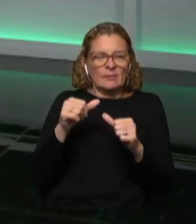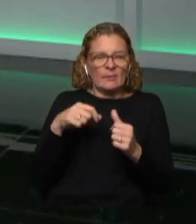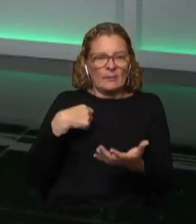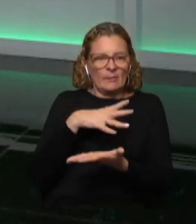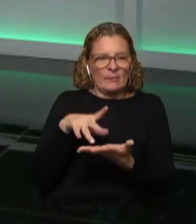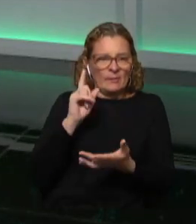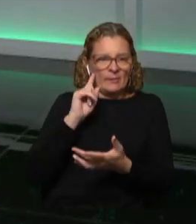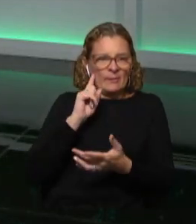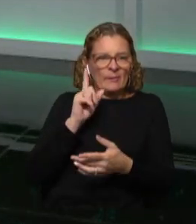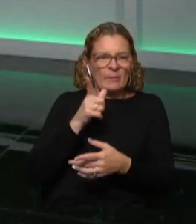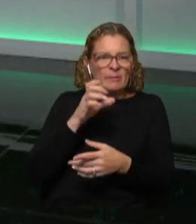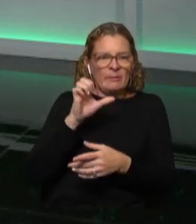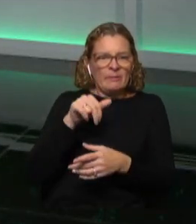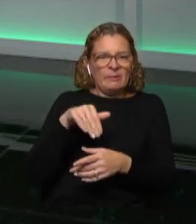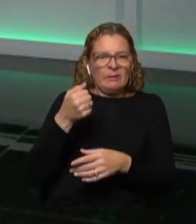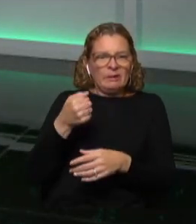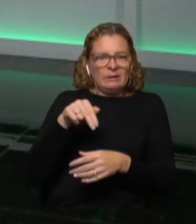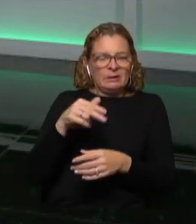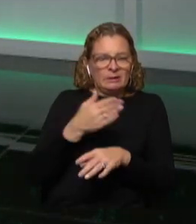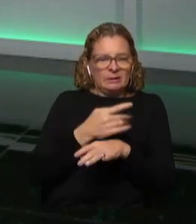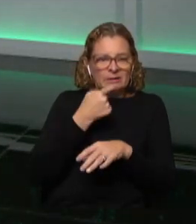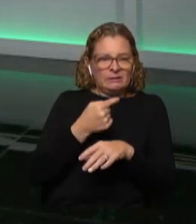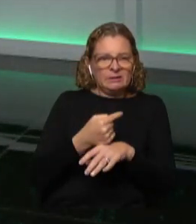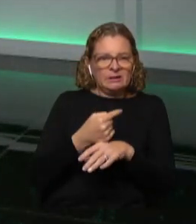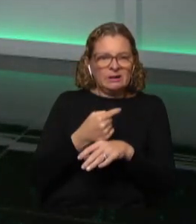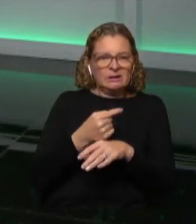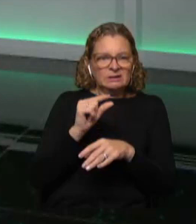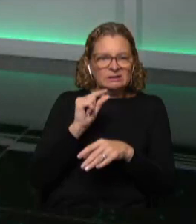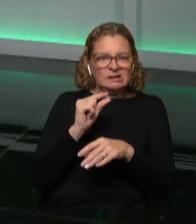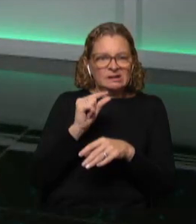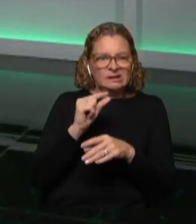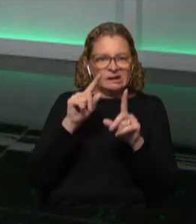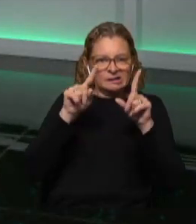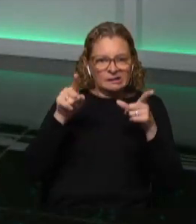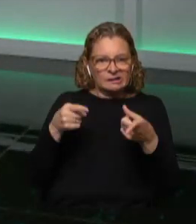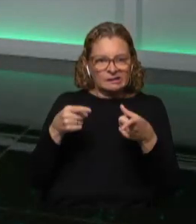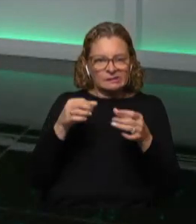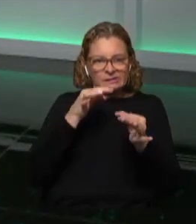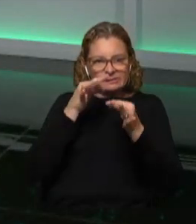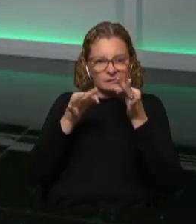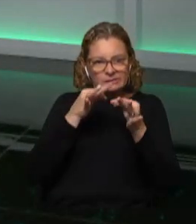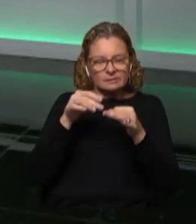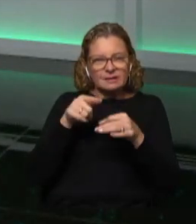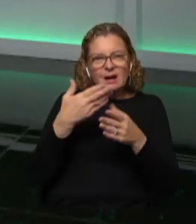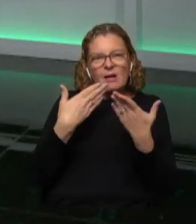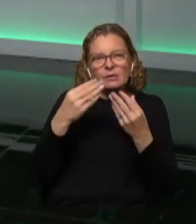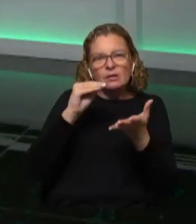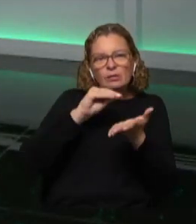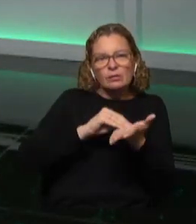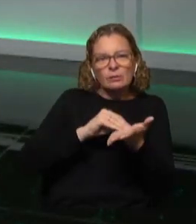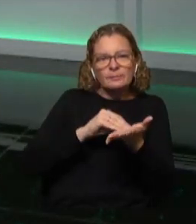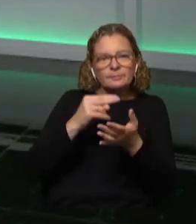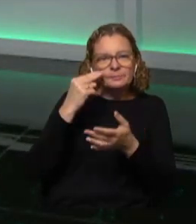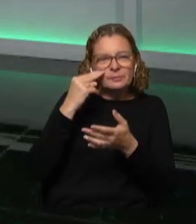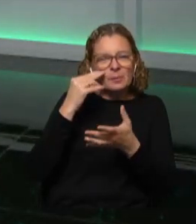a escuchar a Germán Haller. Antes de hacer un pequeño paréntesis explicativo, él se refiere a delitos